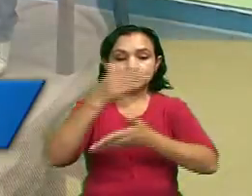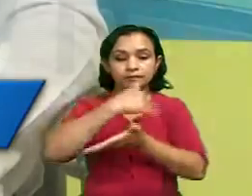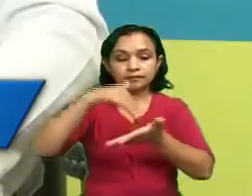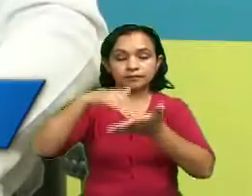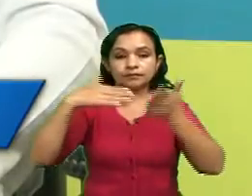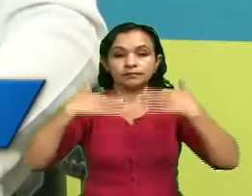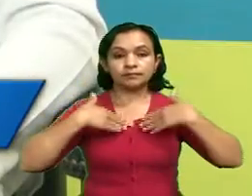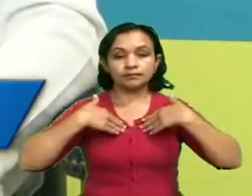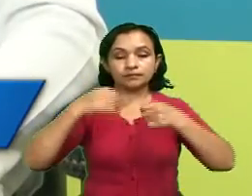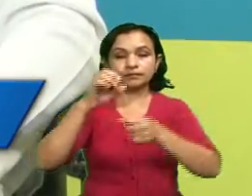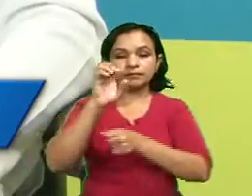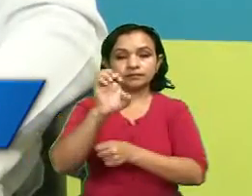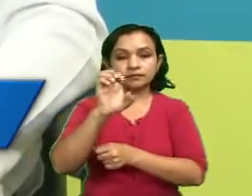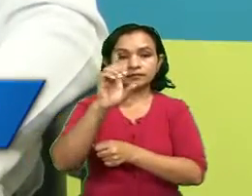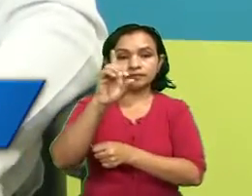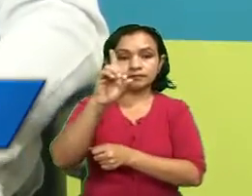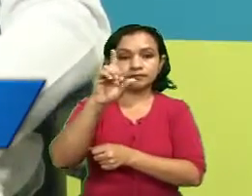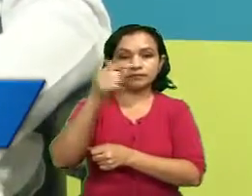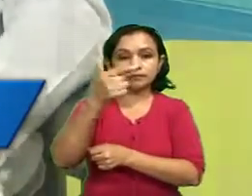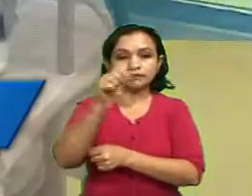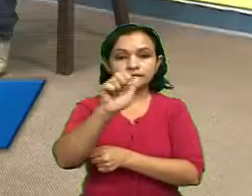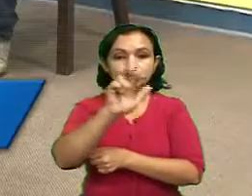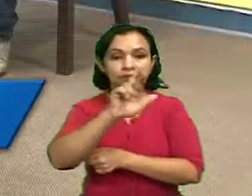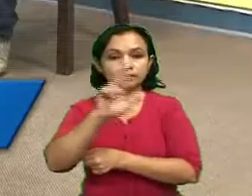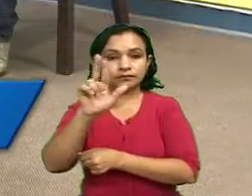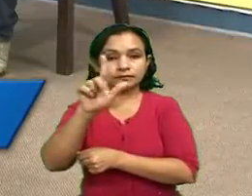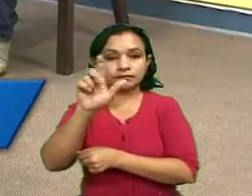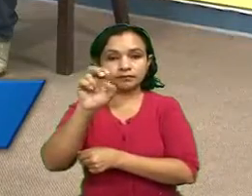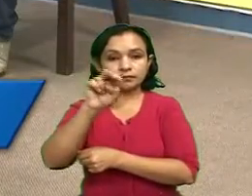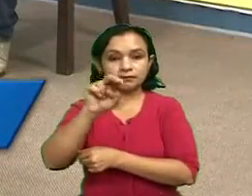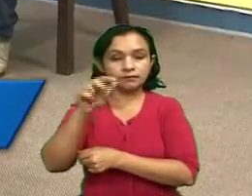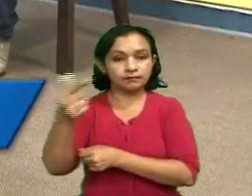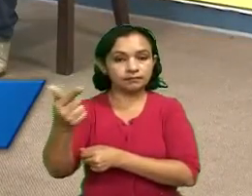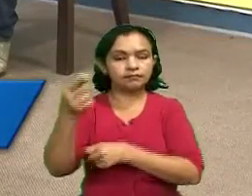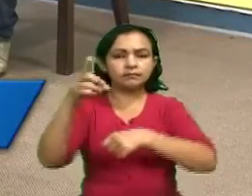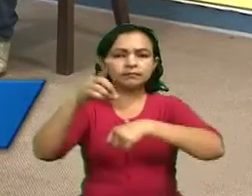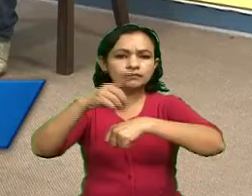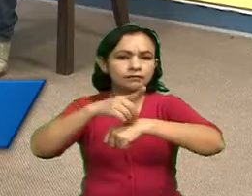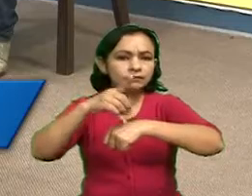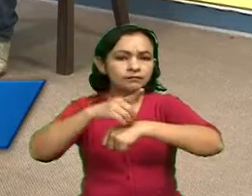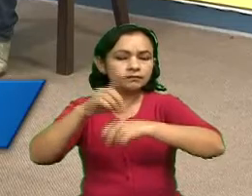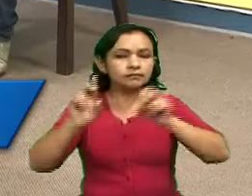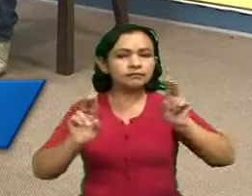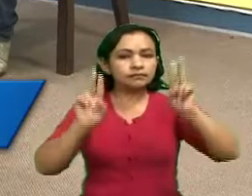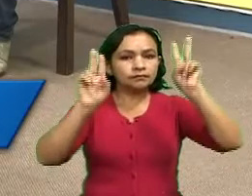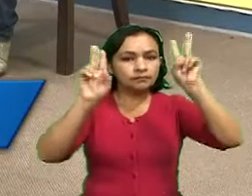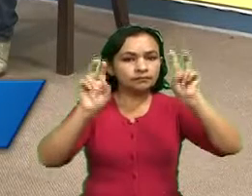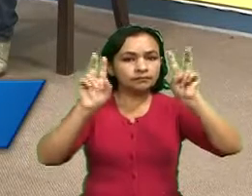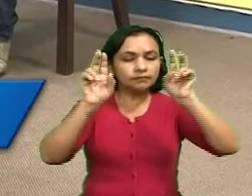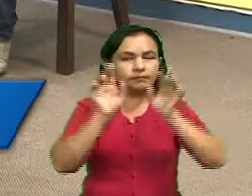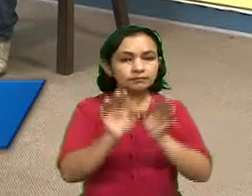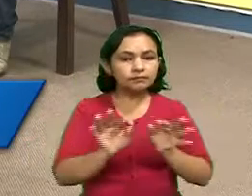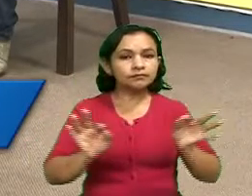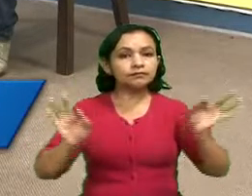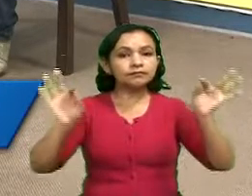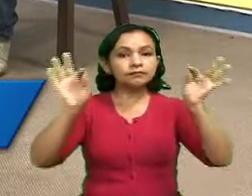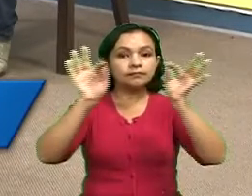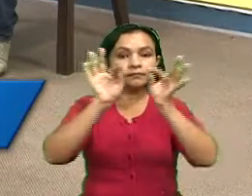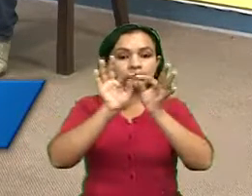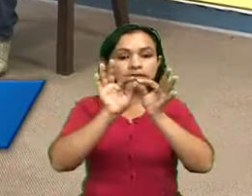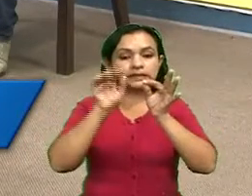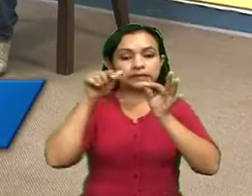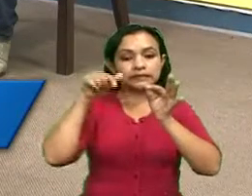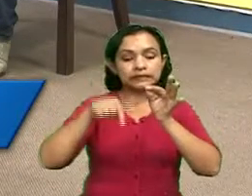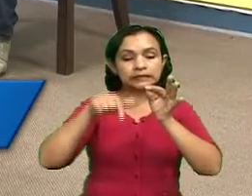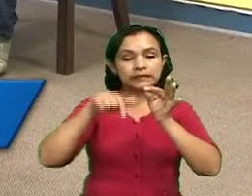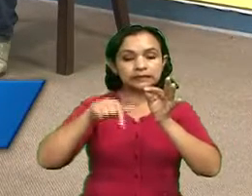Lang, ubicado en el distrito número 3 de Managua. Doctor, este tema es importante porque precisamente en el vecino país